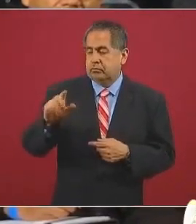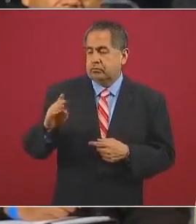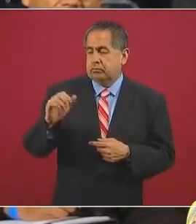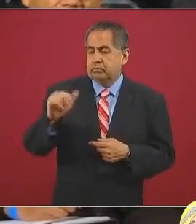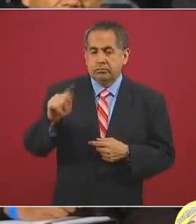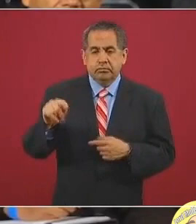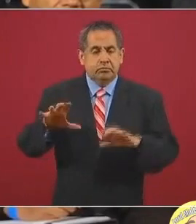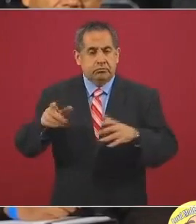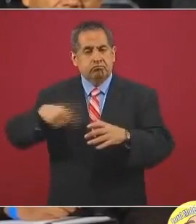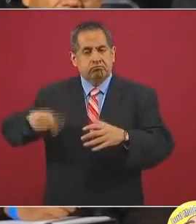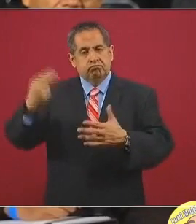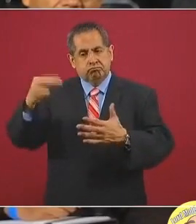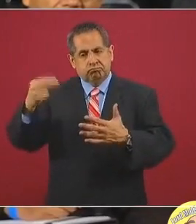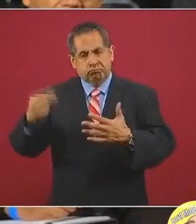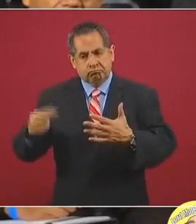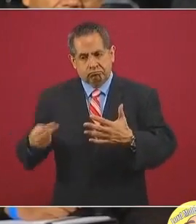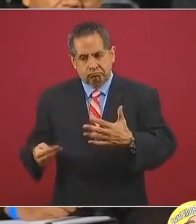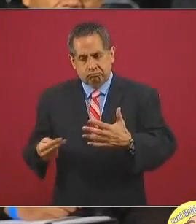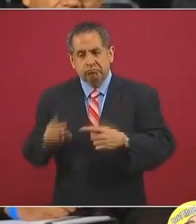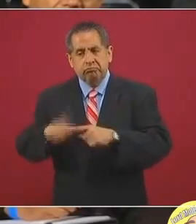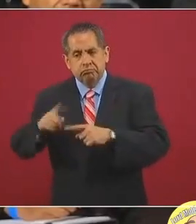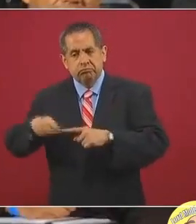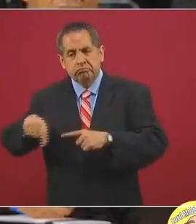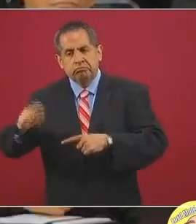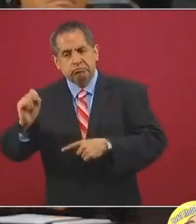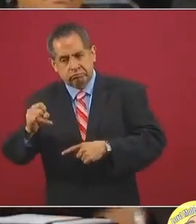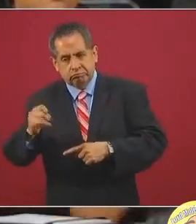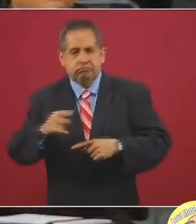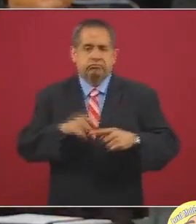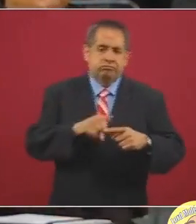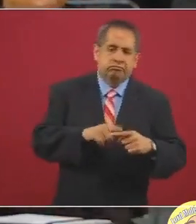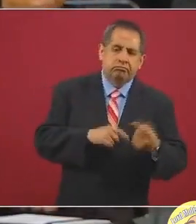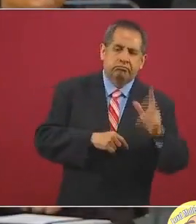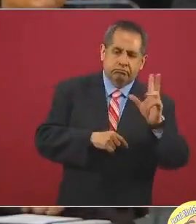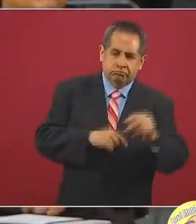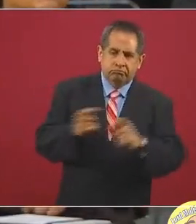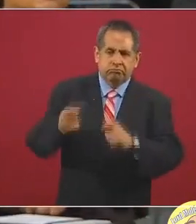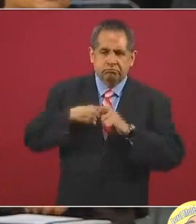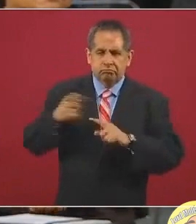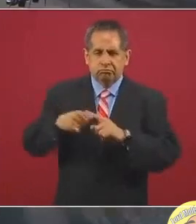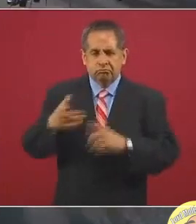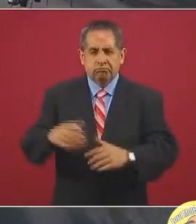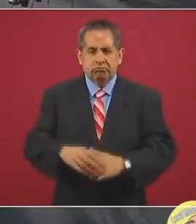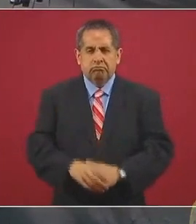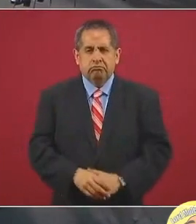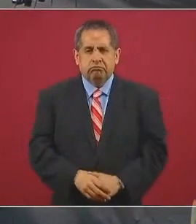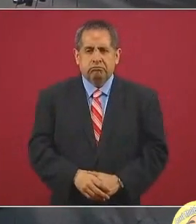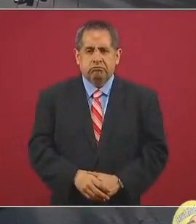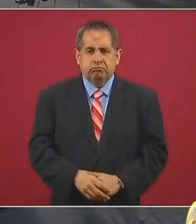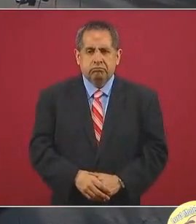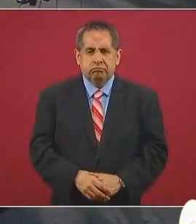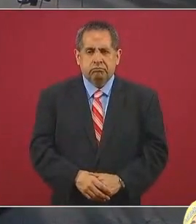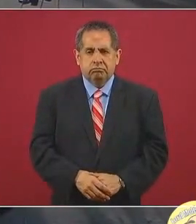los nombres de los senadores que votaron, y esa fue la tarea que nos dejó, presidente.